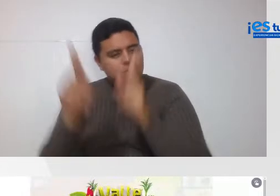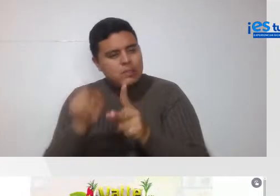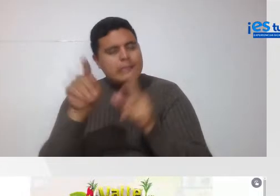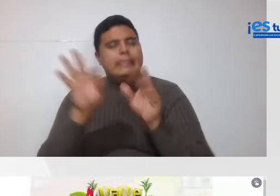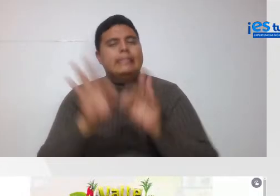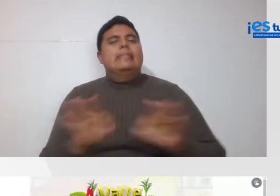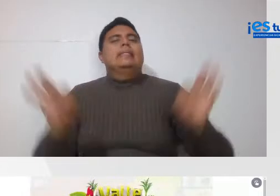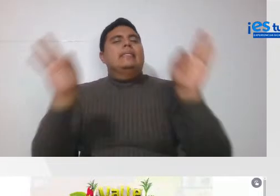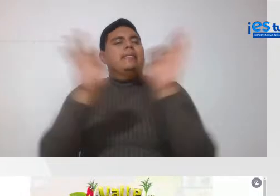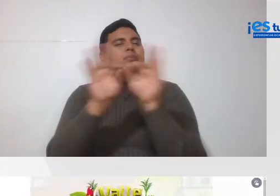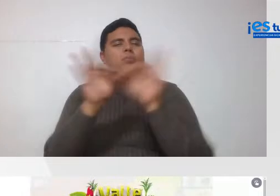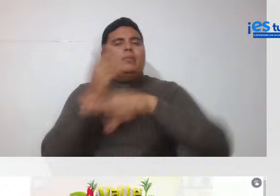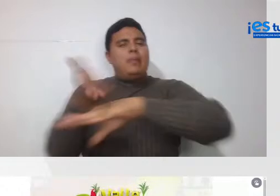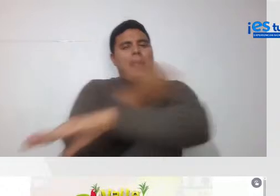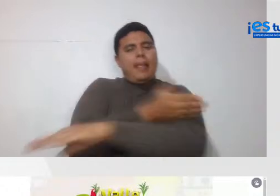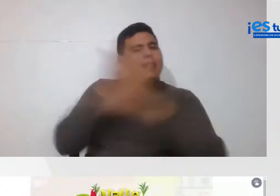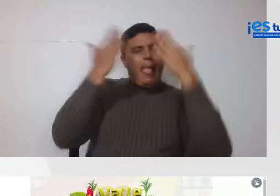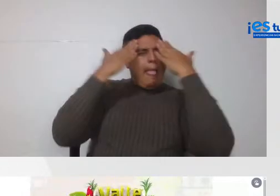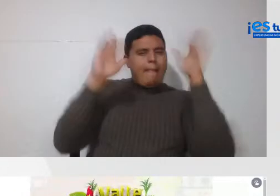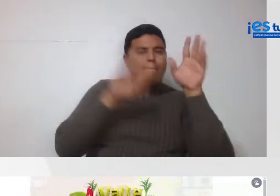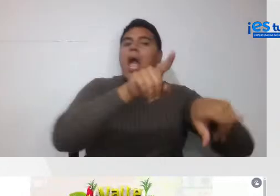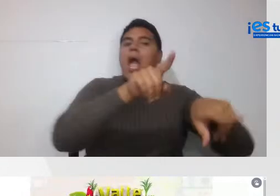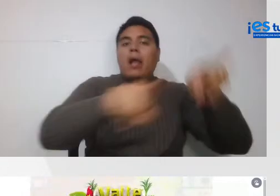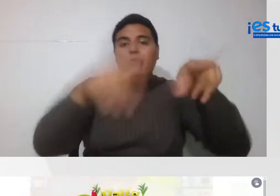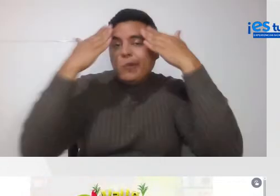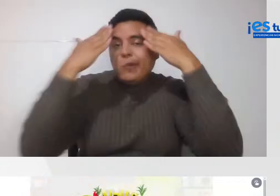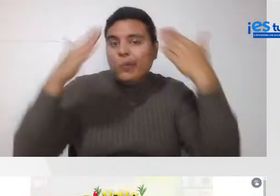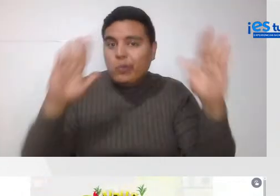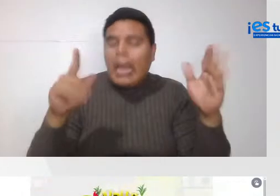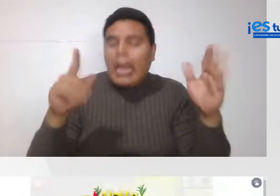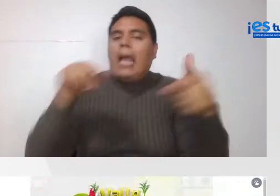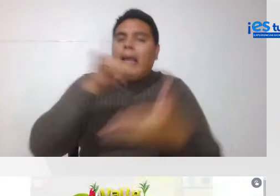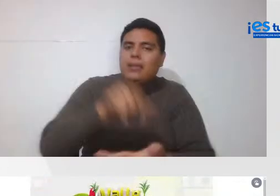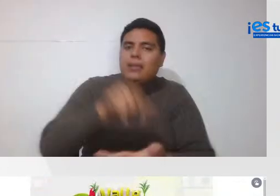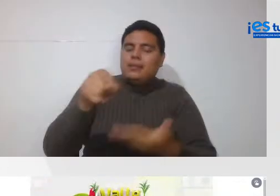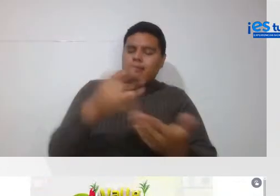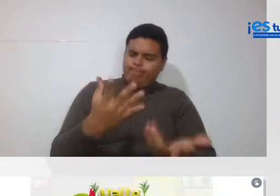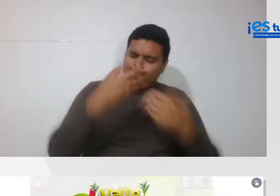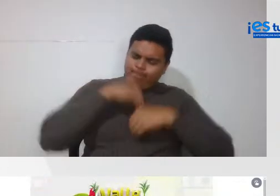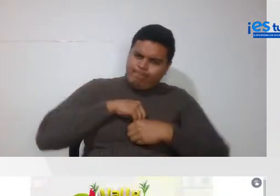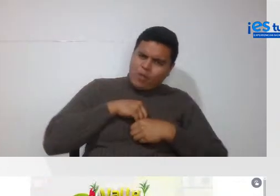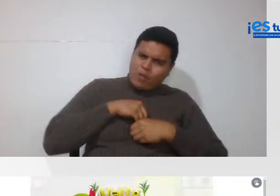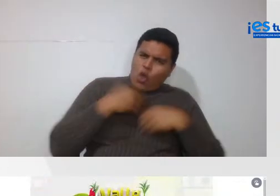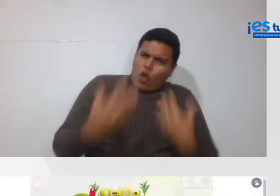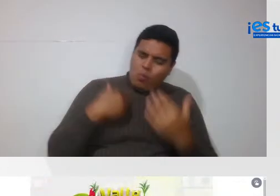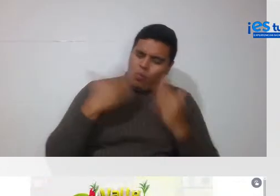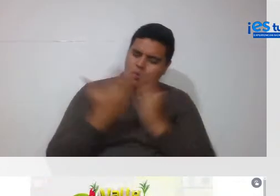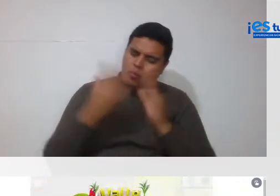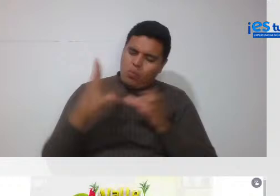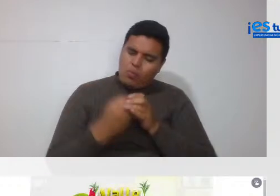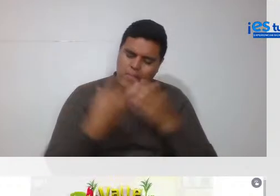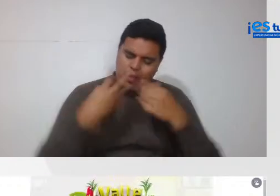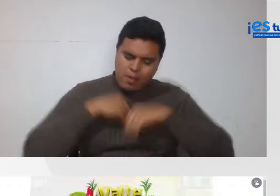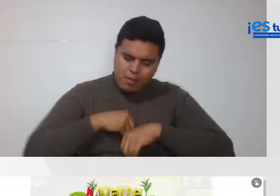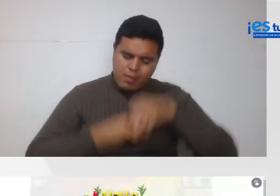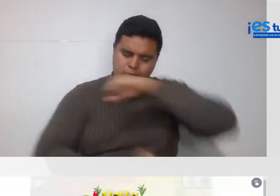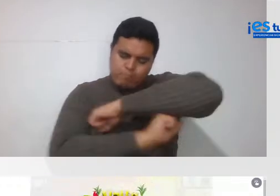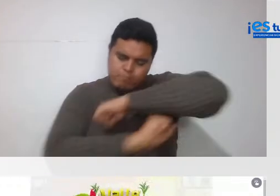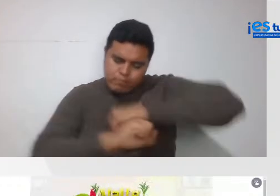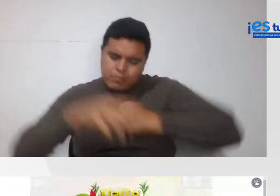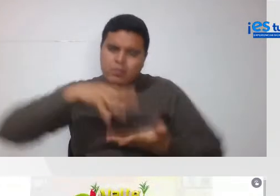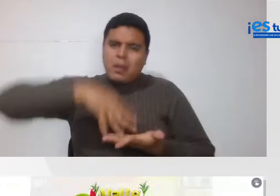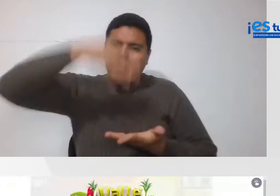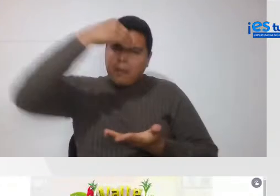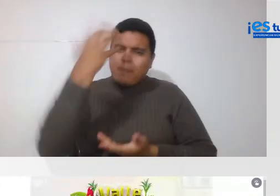sido desconocido y que tiene que ver con la educación inclusiva. Y estas herramientas tecnológicas que día a día estamos